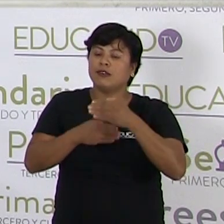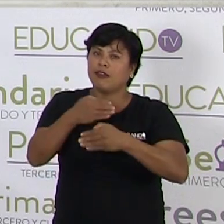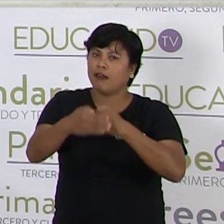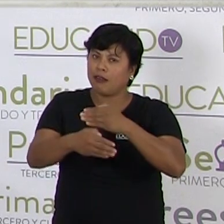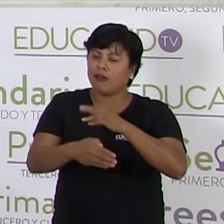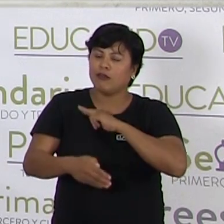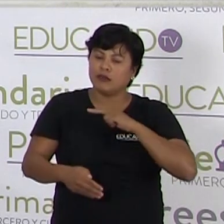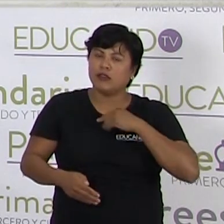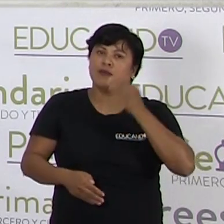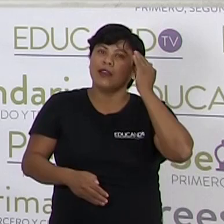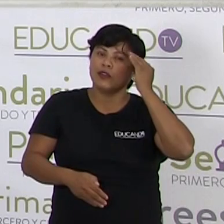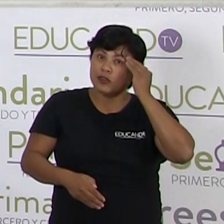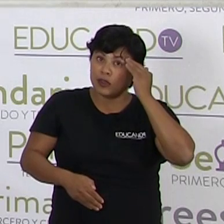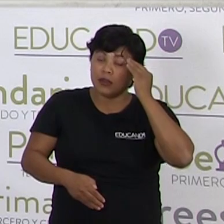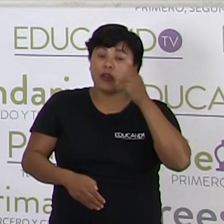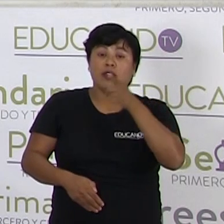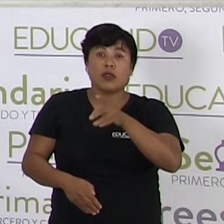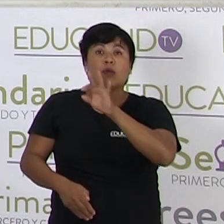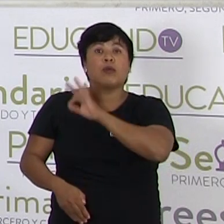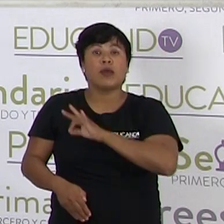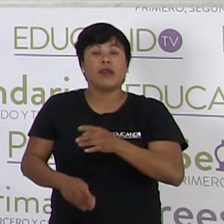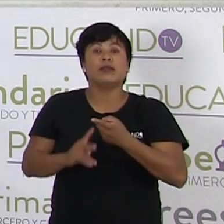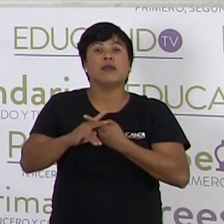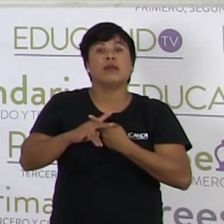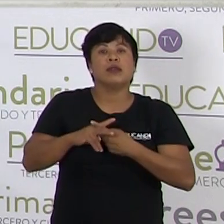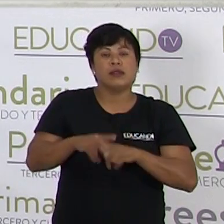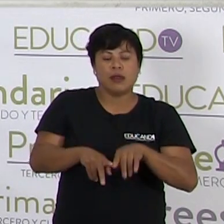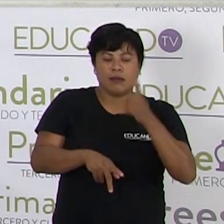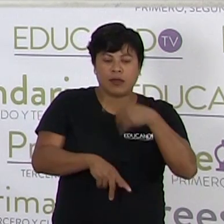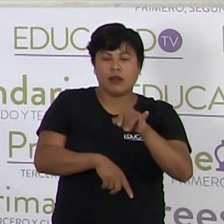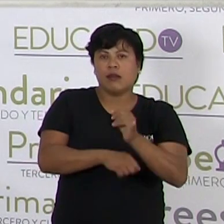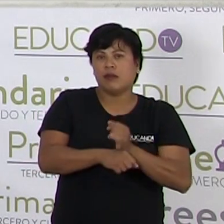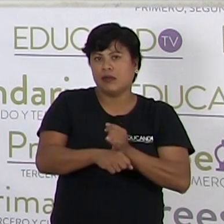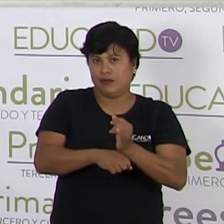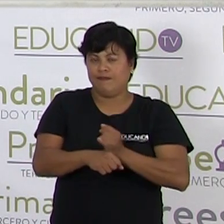a conocer o que tú puedes empezar a investigar.